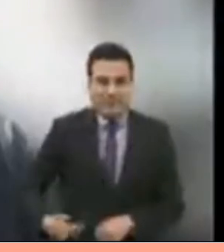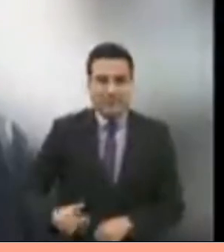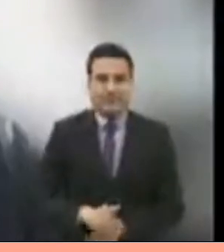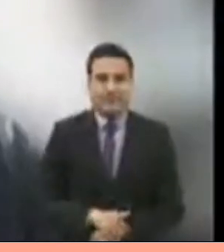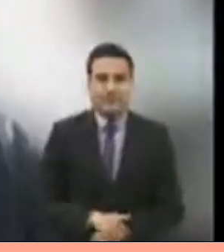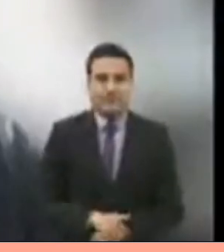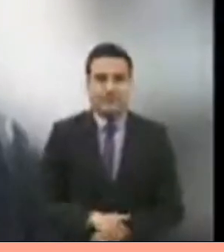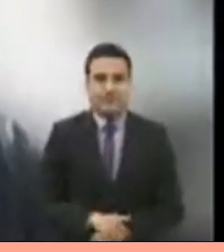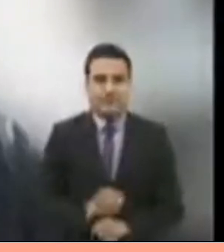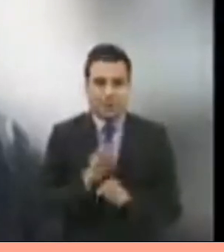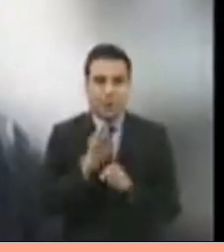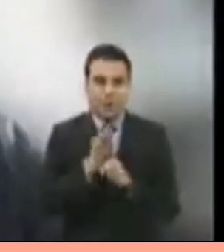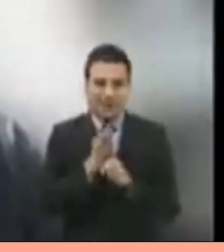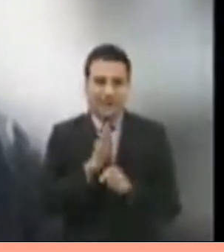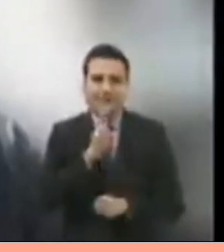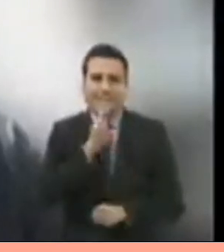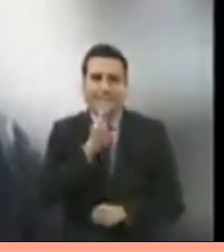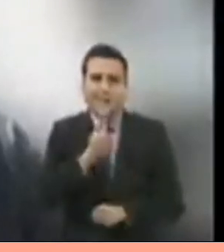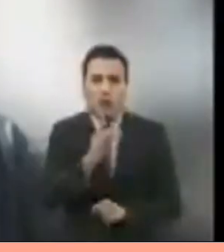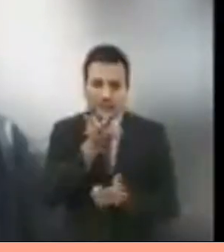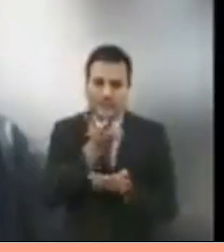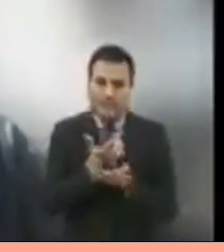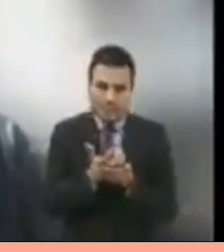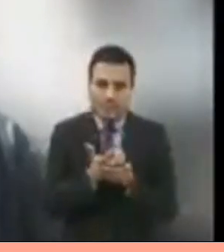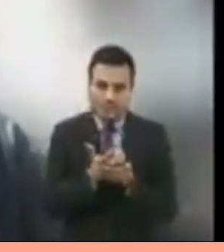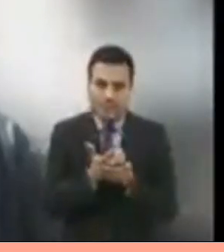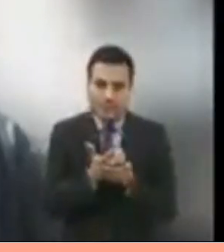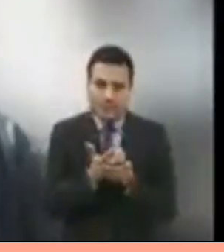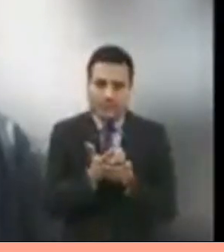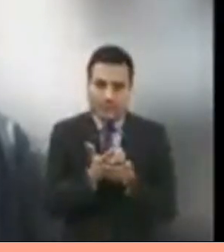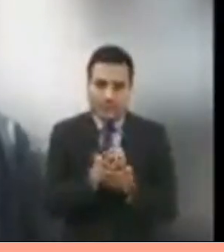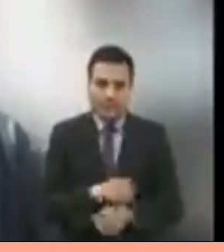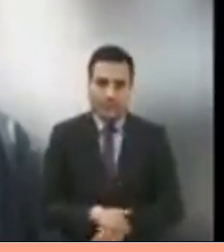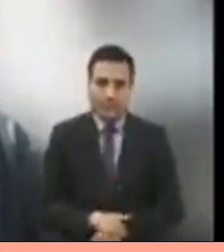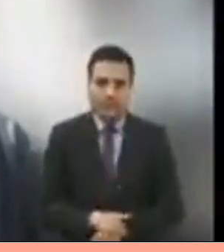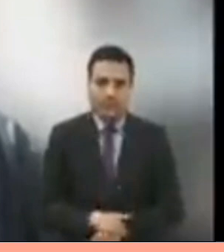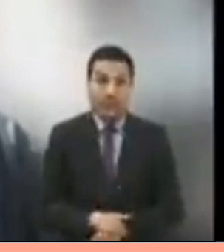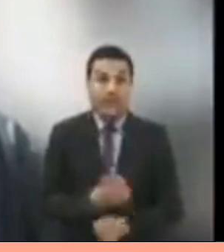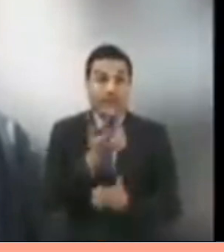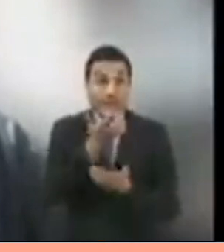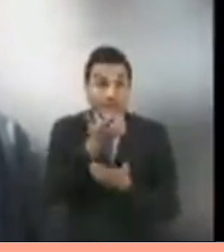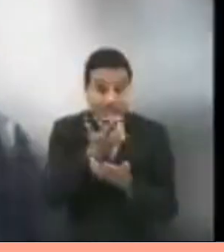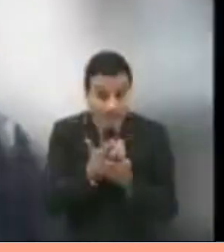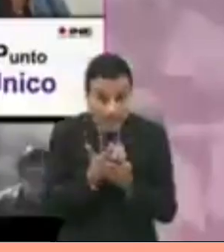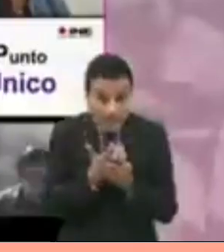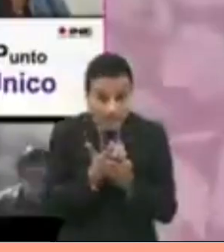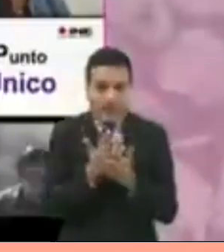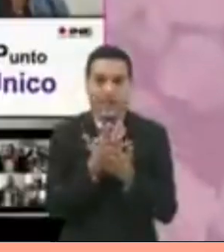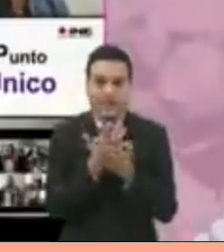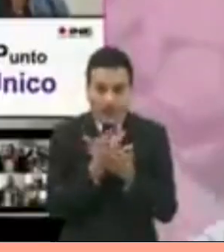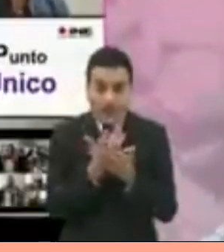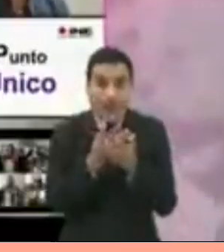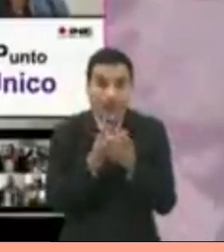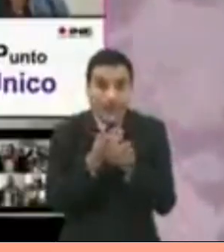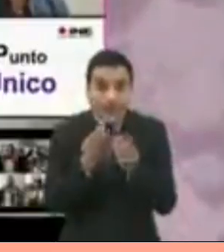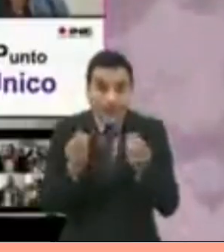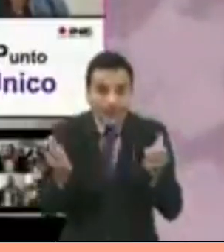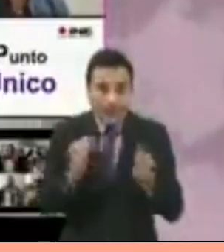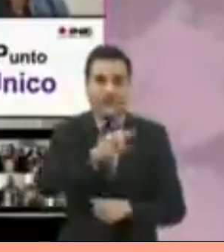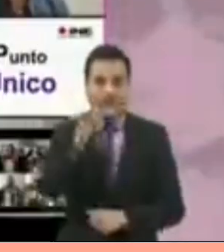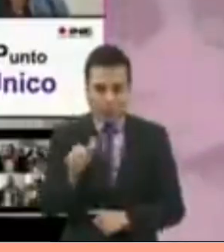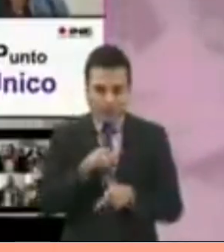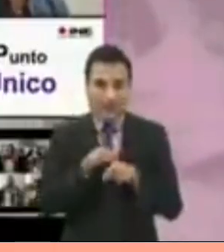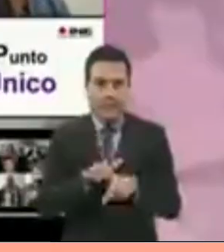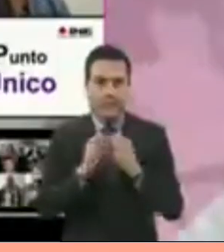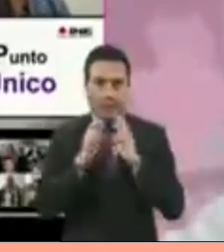declare un receso para poder, durante él, lograr condiciones que permitan el mejor desahogo